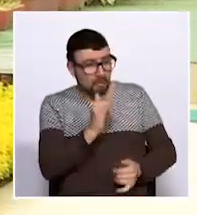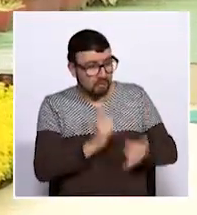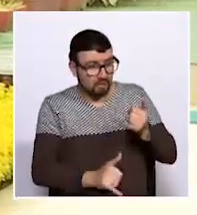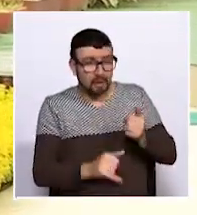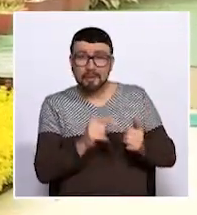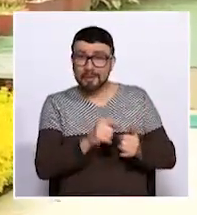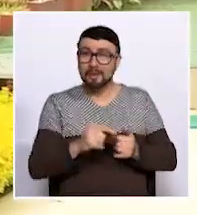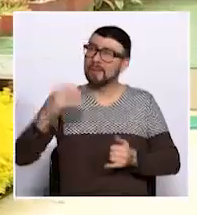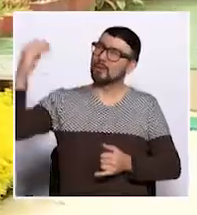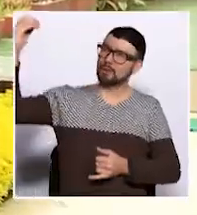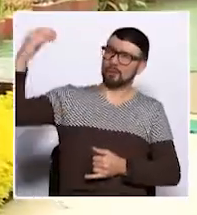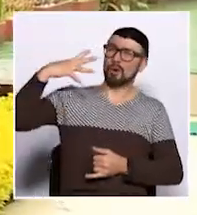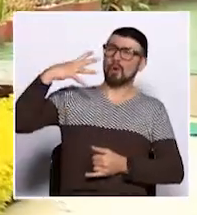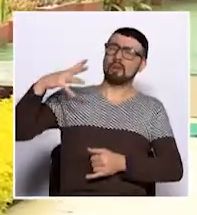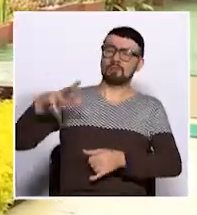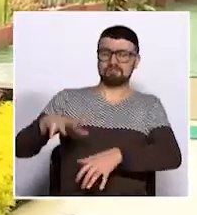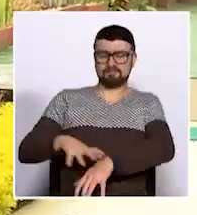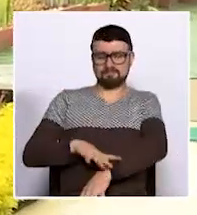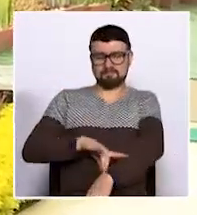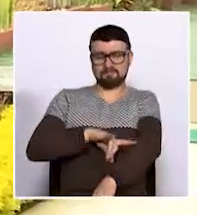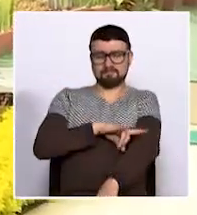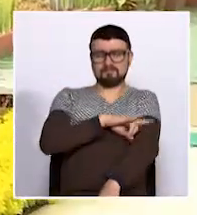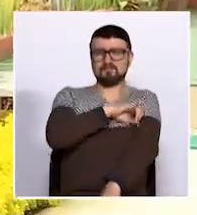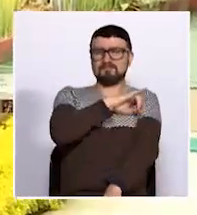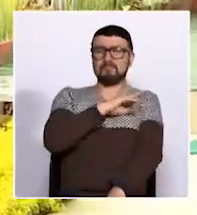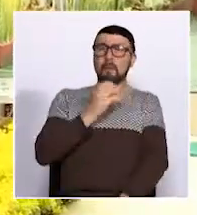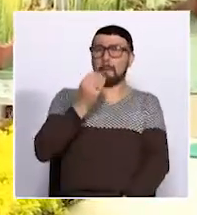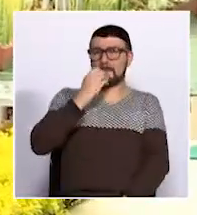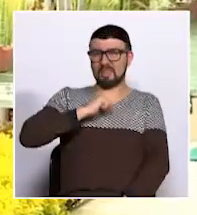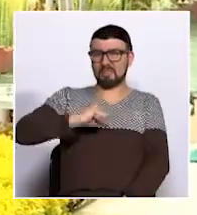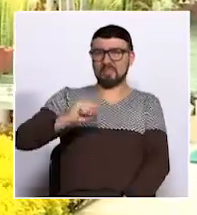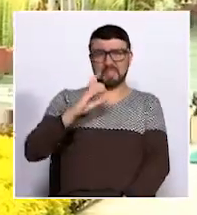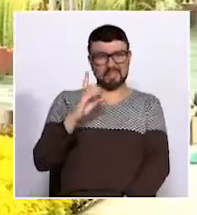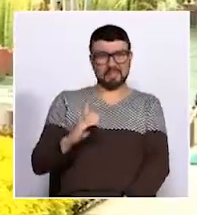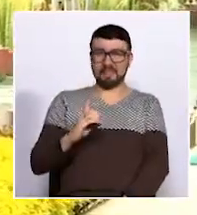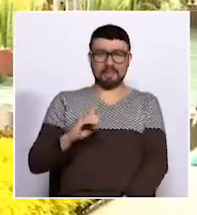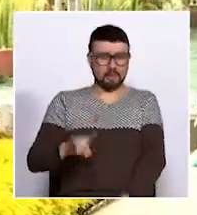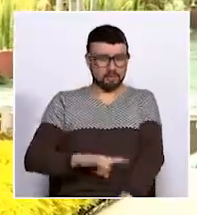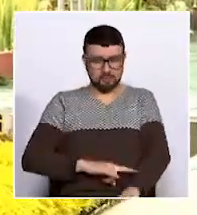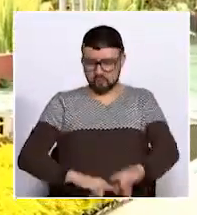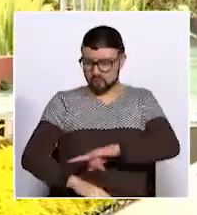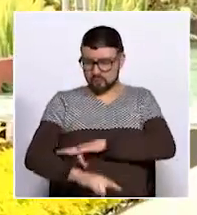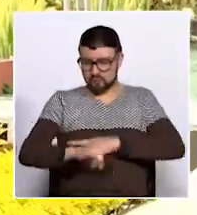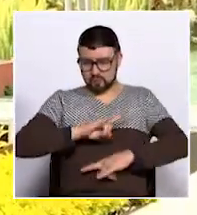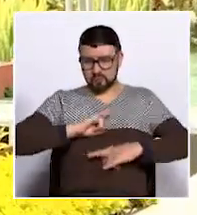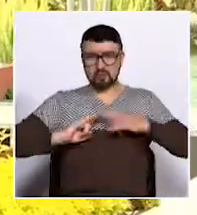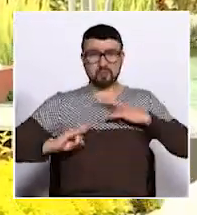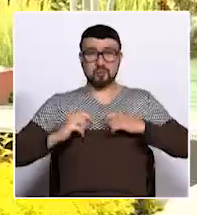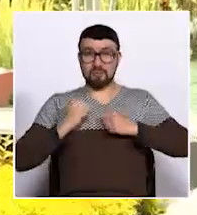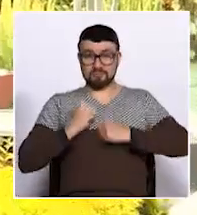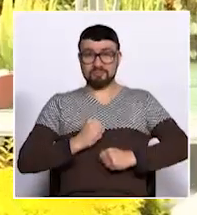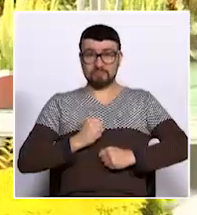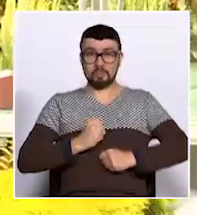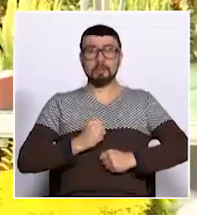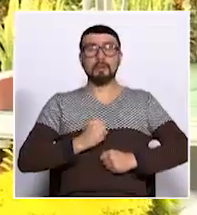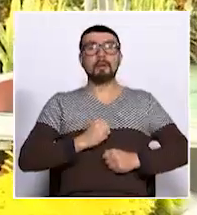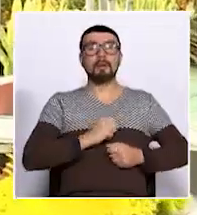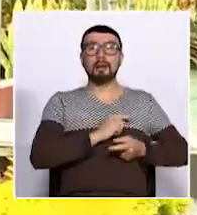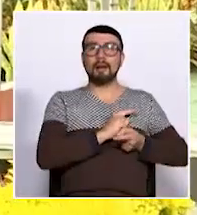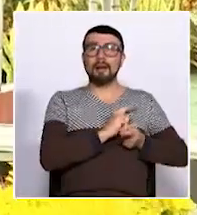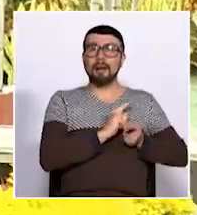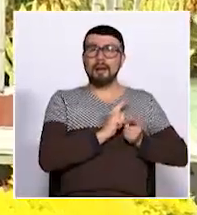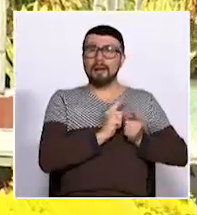secan, ¿sí? Y obtienen la vitamina D y todos los minerales por la arcilla, comienzan a hacer un cambio de